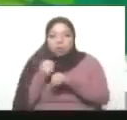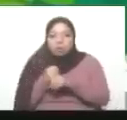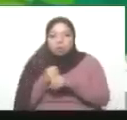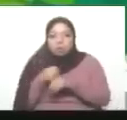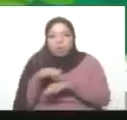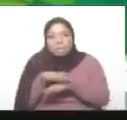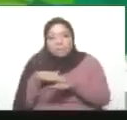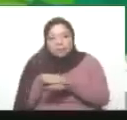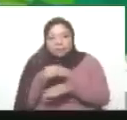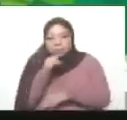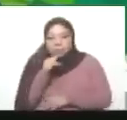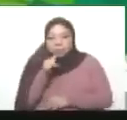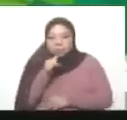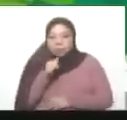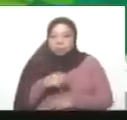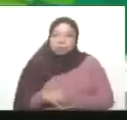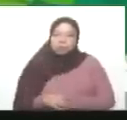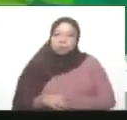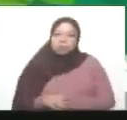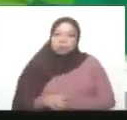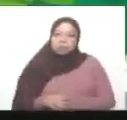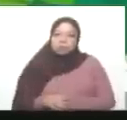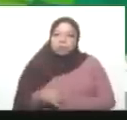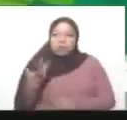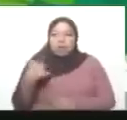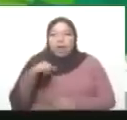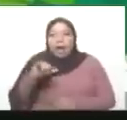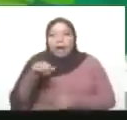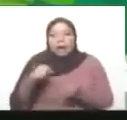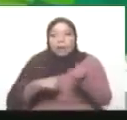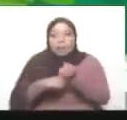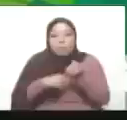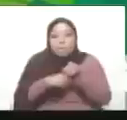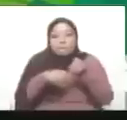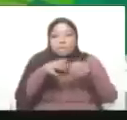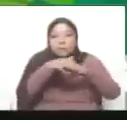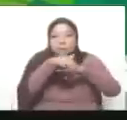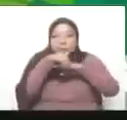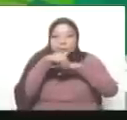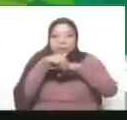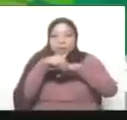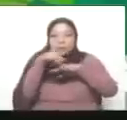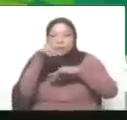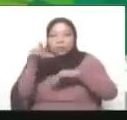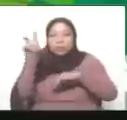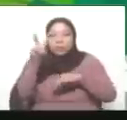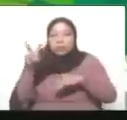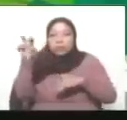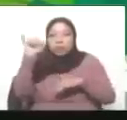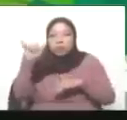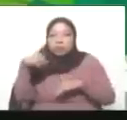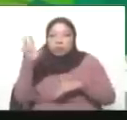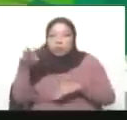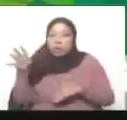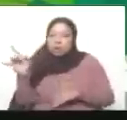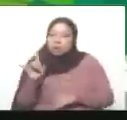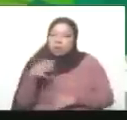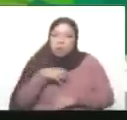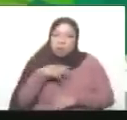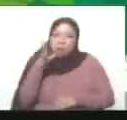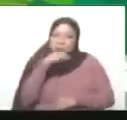Gran Bretaña e Irlanda del Norte ah no existía la República de Guyana